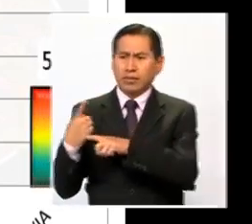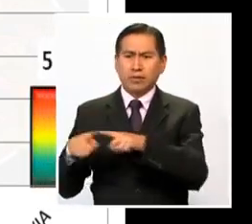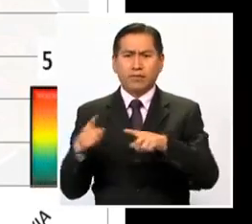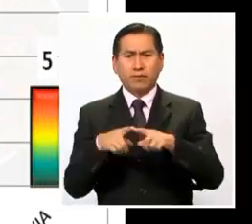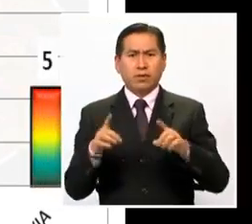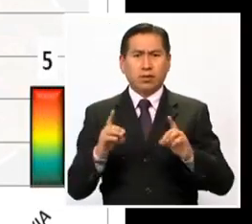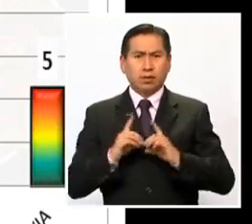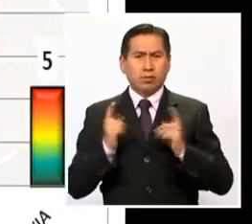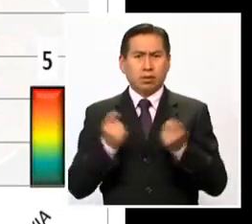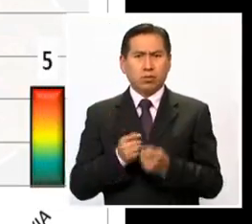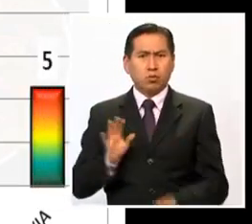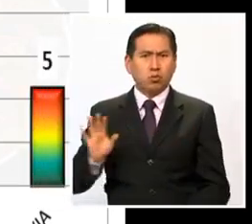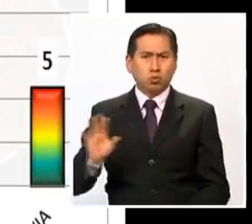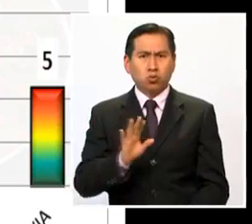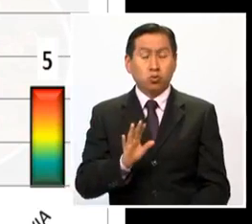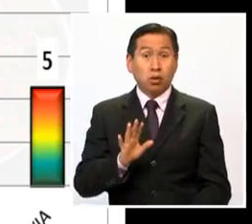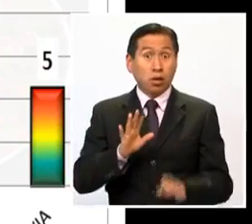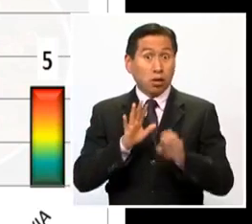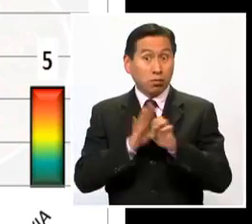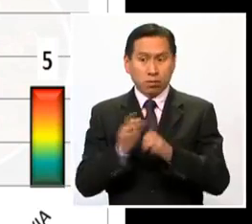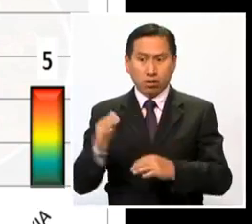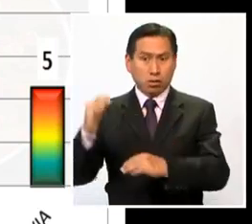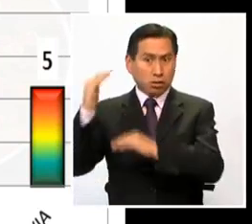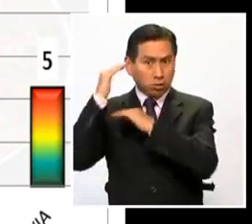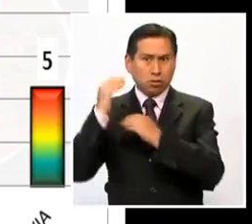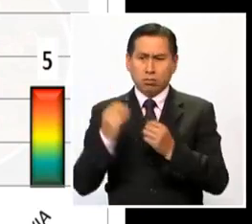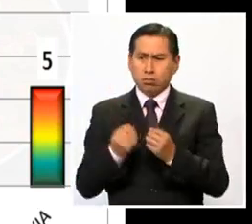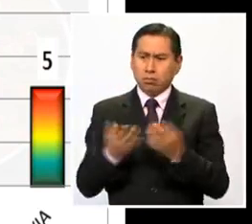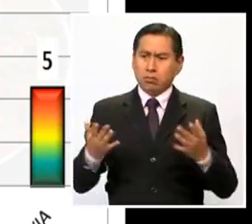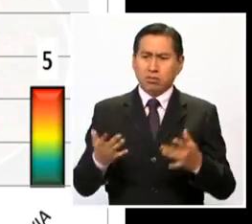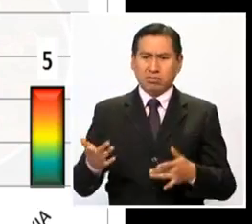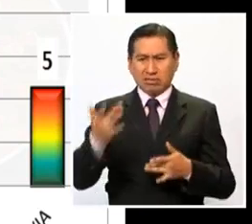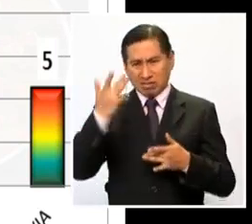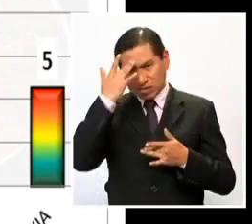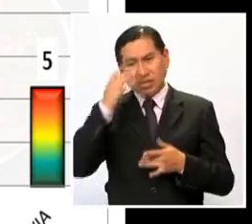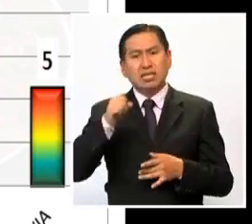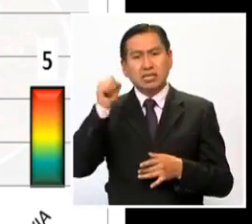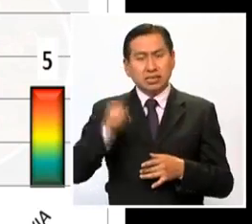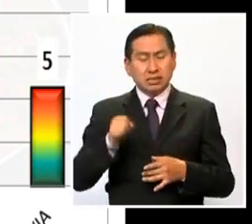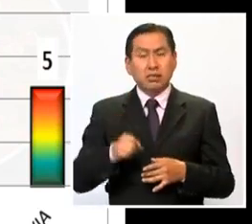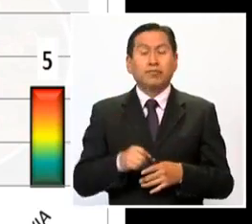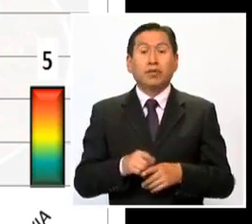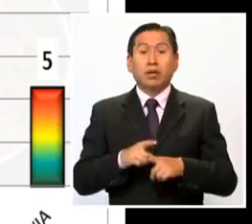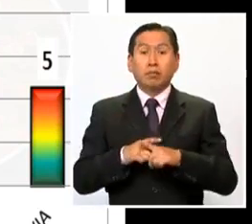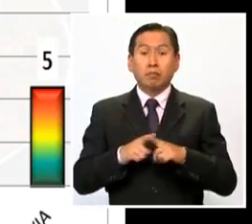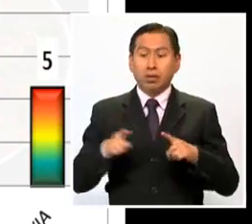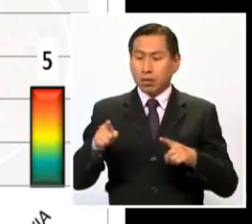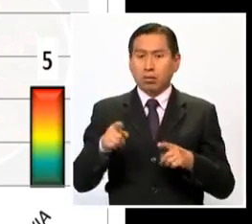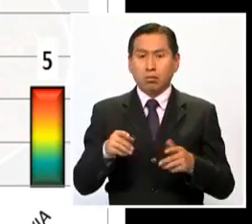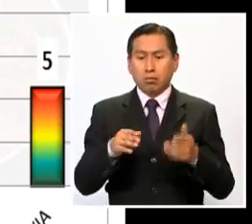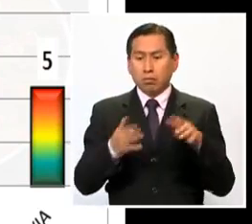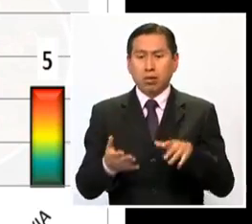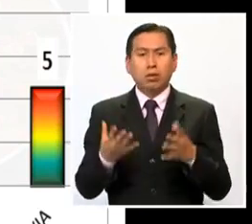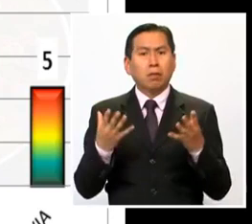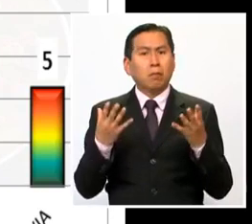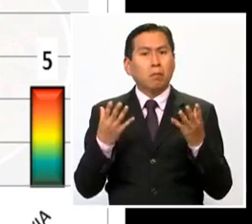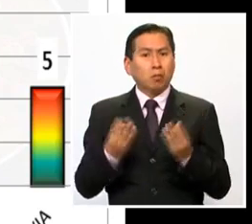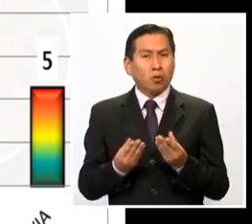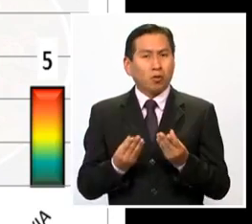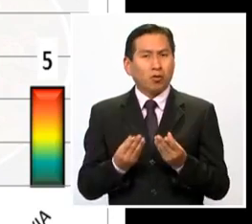departamentos si bien tiene santacruz el mayor registro de casos también tiene la menor tasa de letalidad